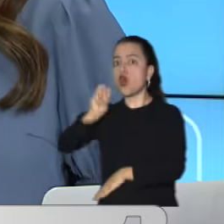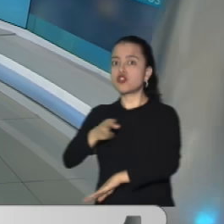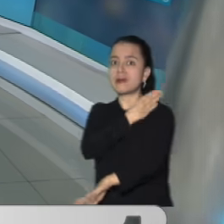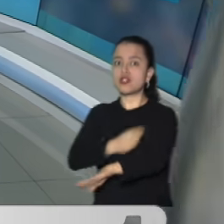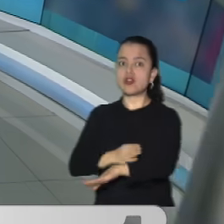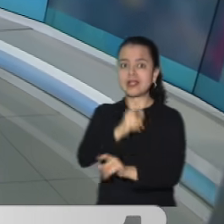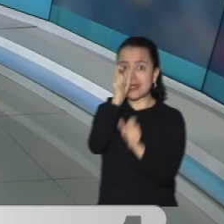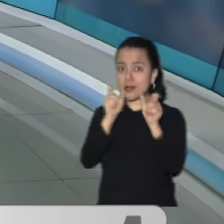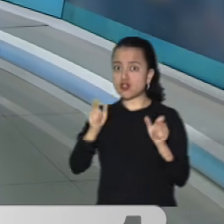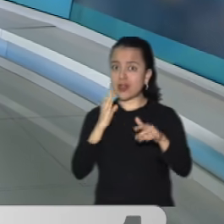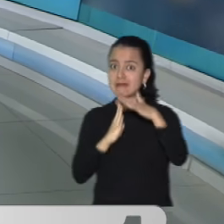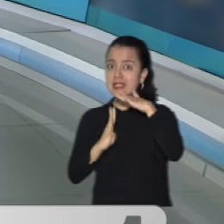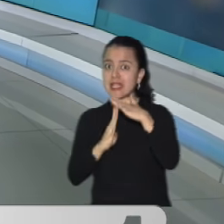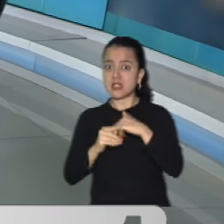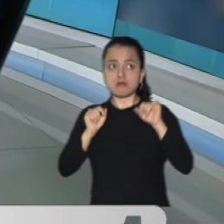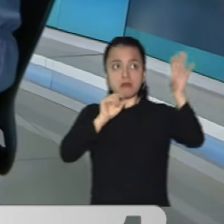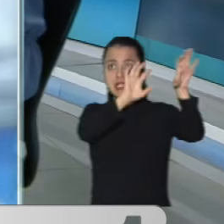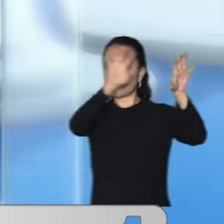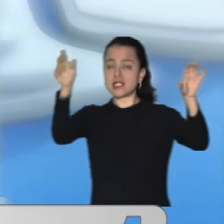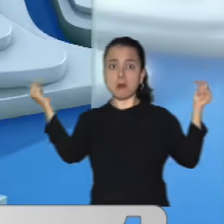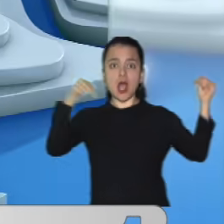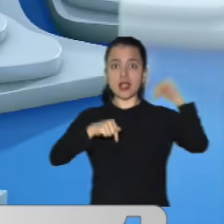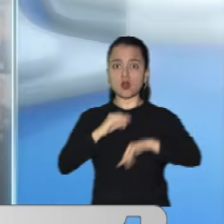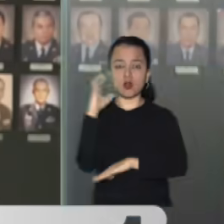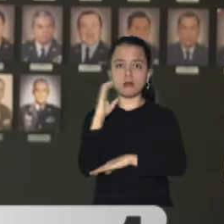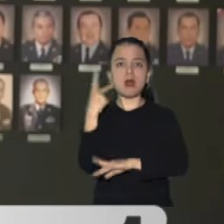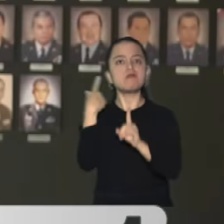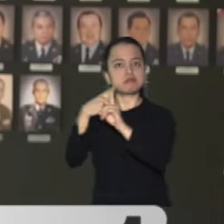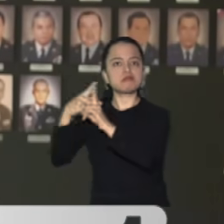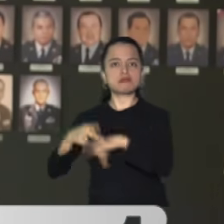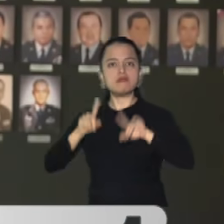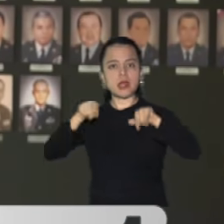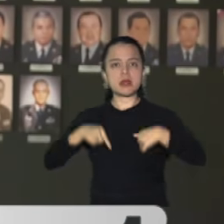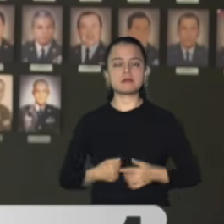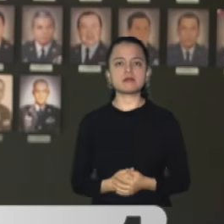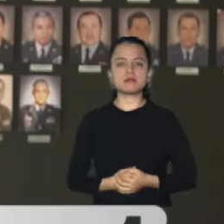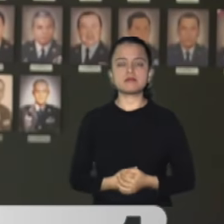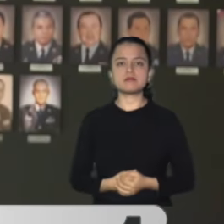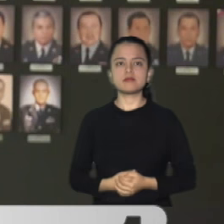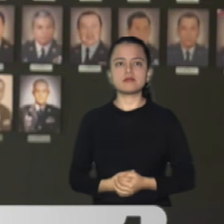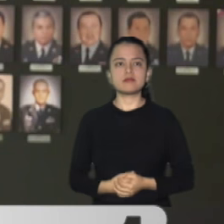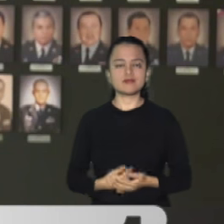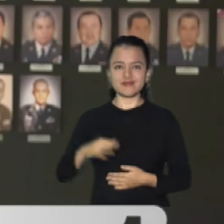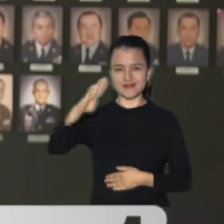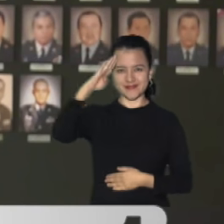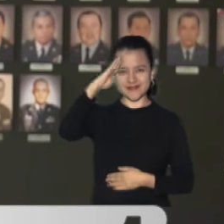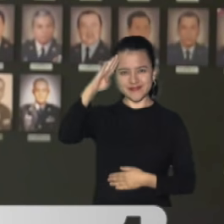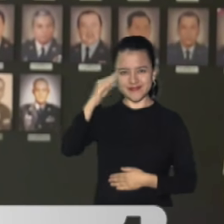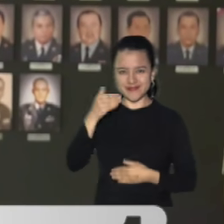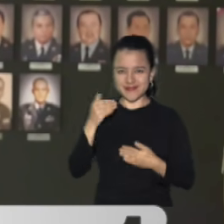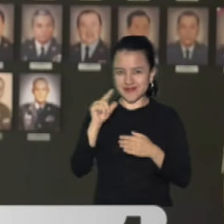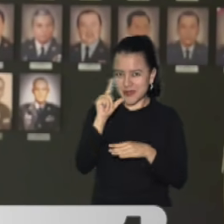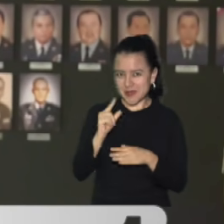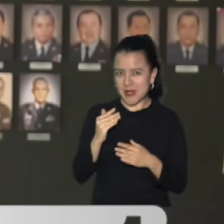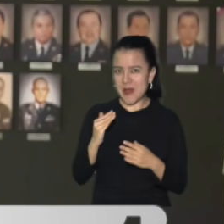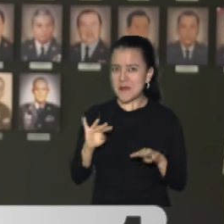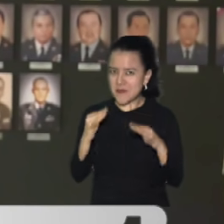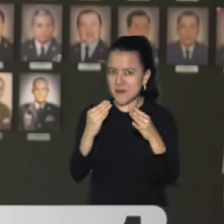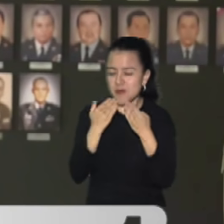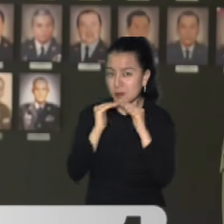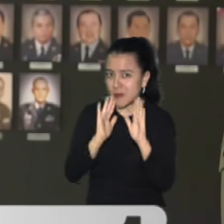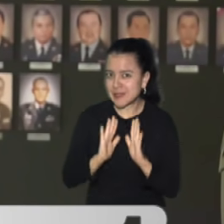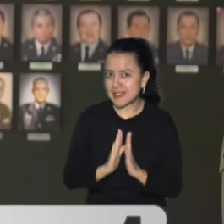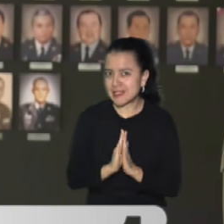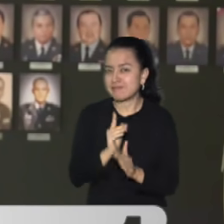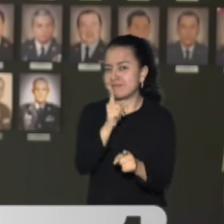Estilo Vengas, muy buenos días. ¿Cómo será este proceso? Hola Luisa y televidentes, muy buenos días. Pues como usted lo ha